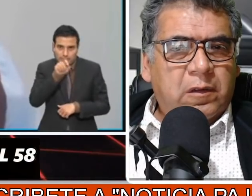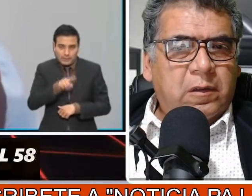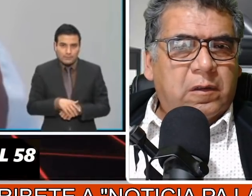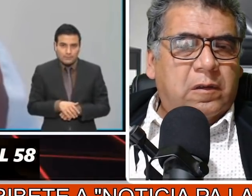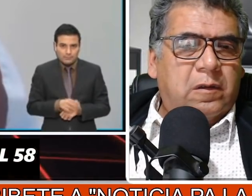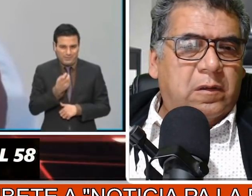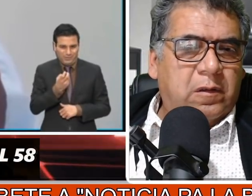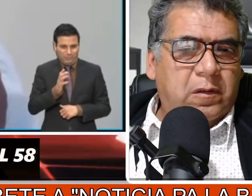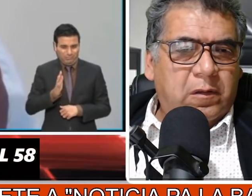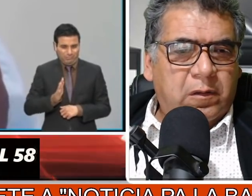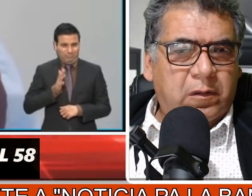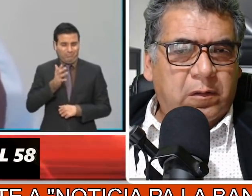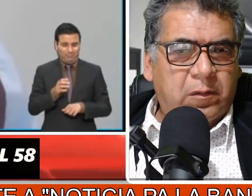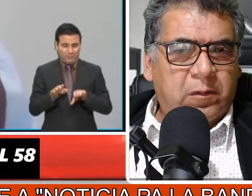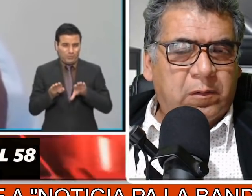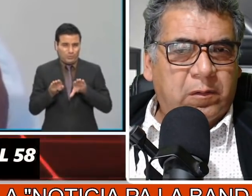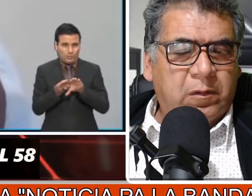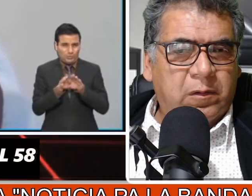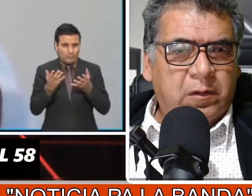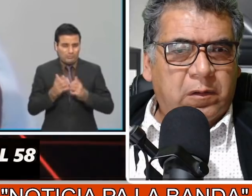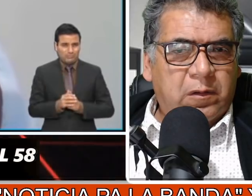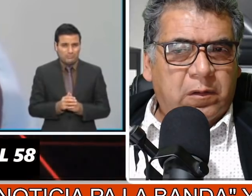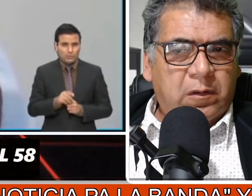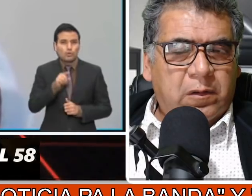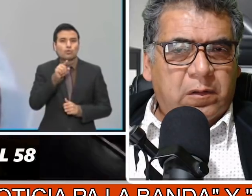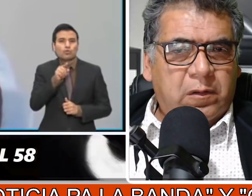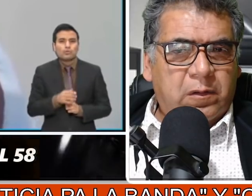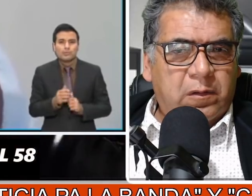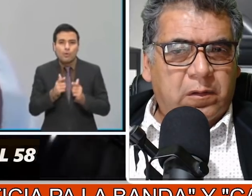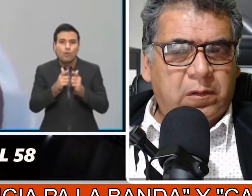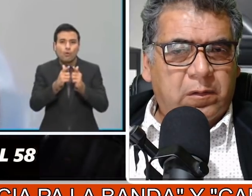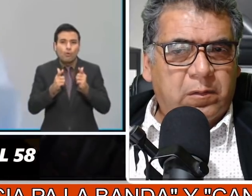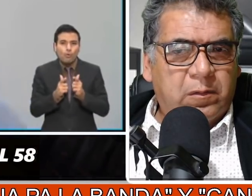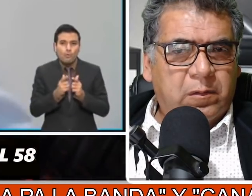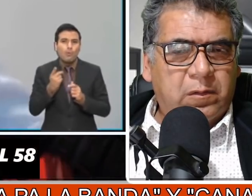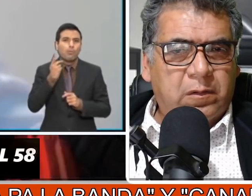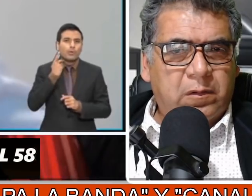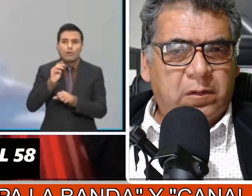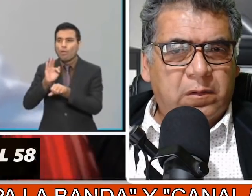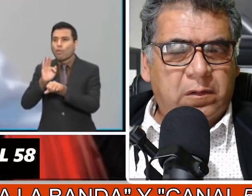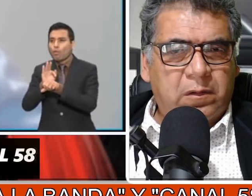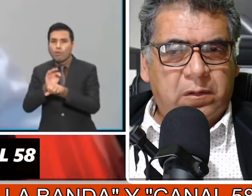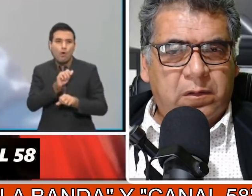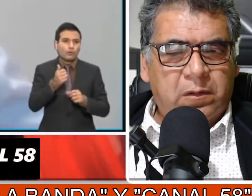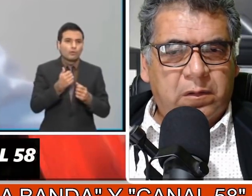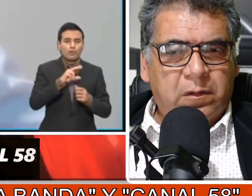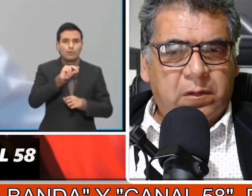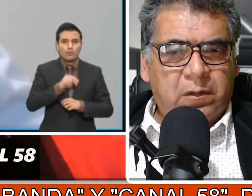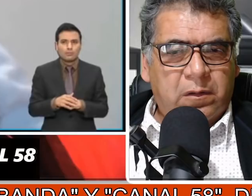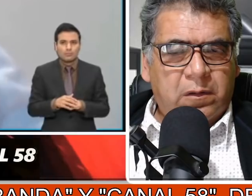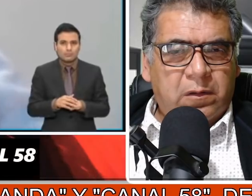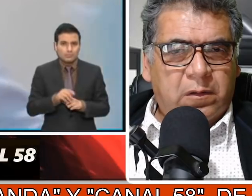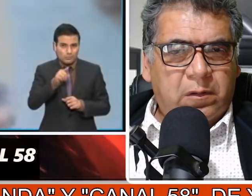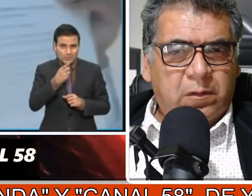me sorprende, además, su parcialidad al referirse a la resolución del Tribunal Electoral.